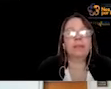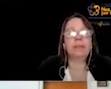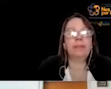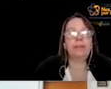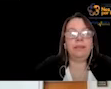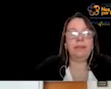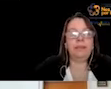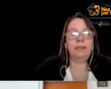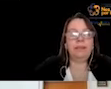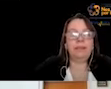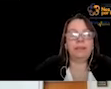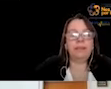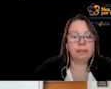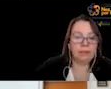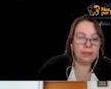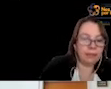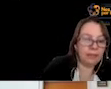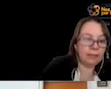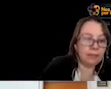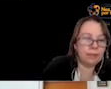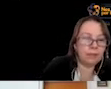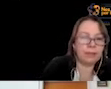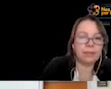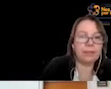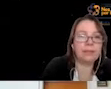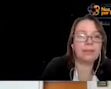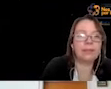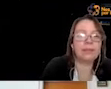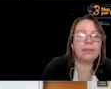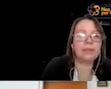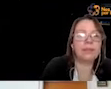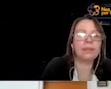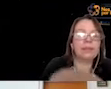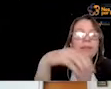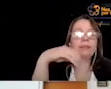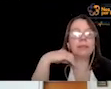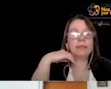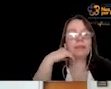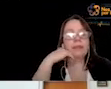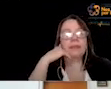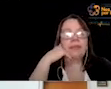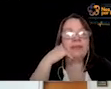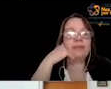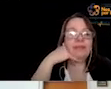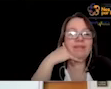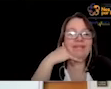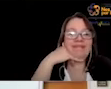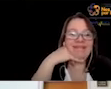y escuchamos y vemos muchísimo sobre diferentes tipos de dietas, vegetarianas, veganas, la alcalina, la paleo, la